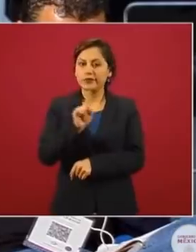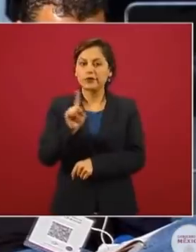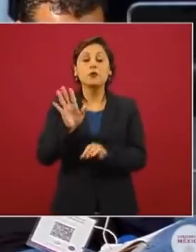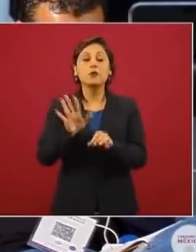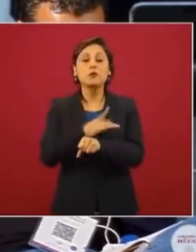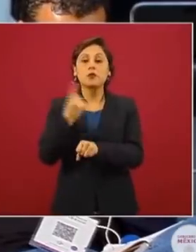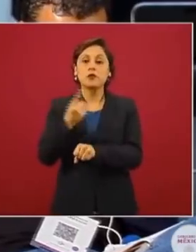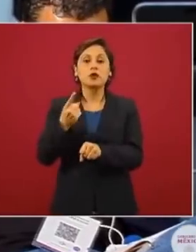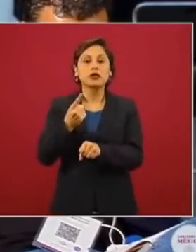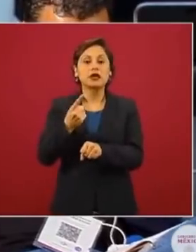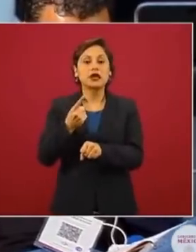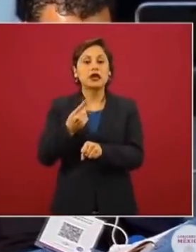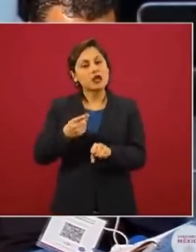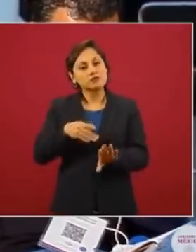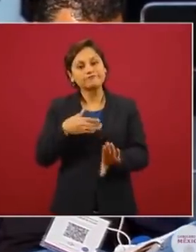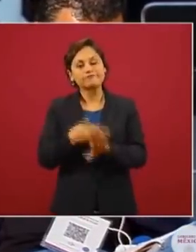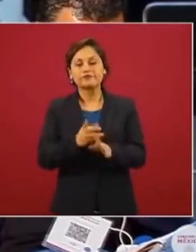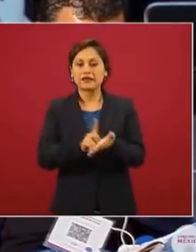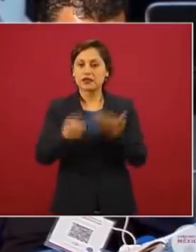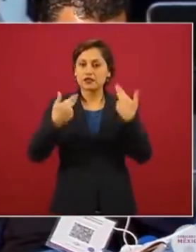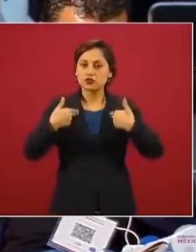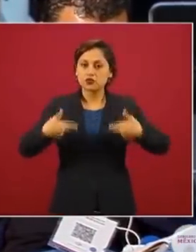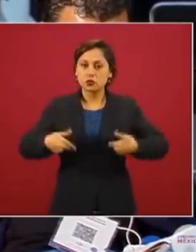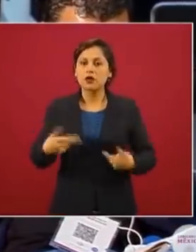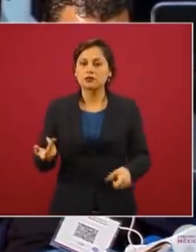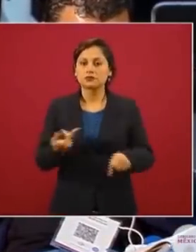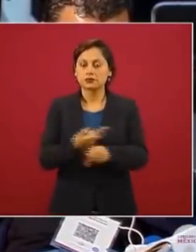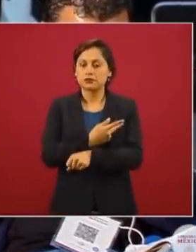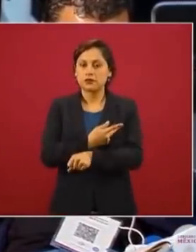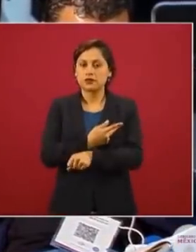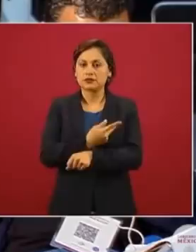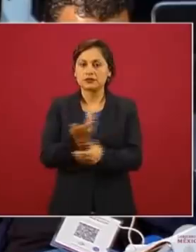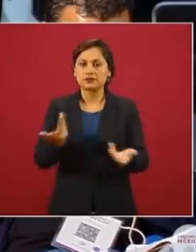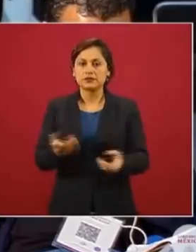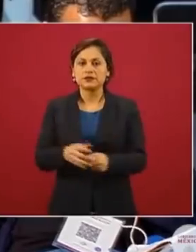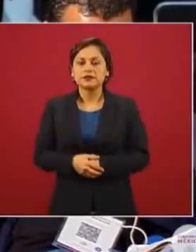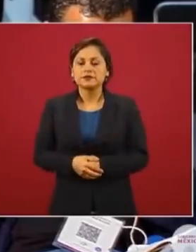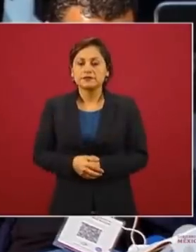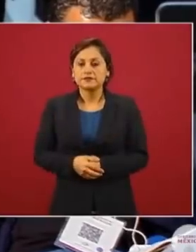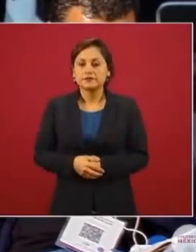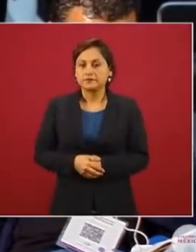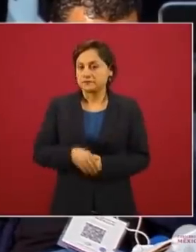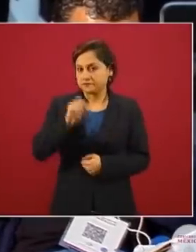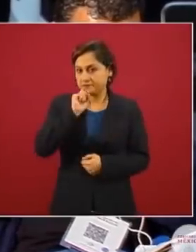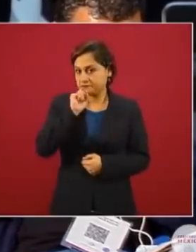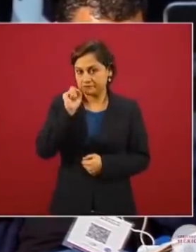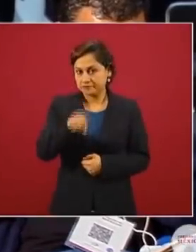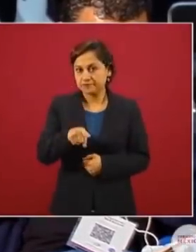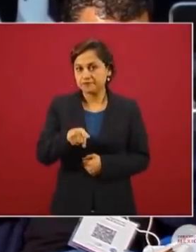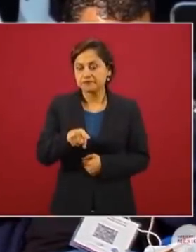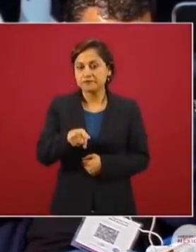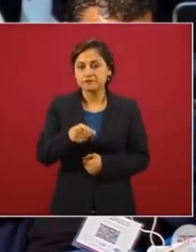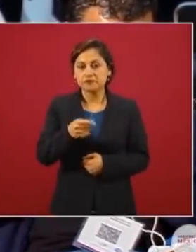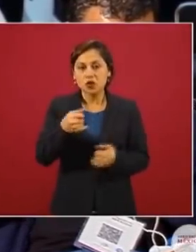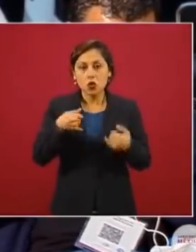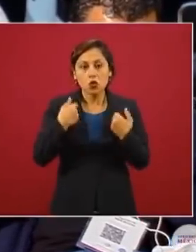un atropello a los derechos humanos como está sucediendo ahorita. Y además los dirigen, los llevaron